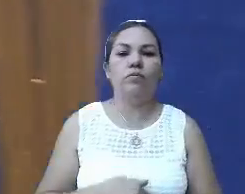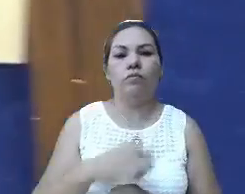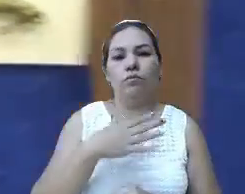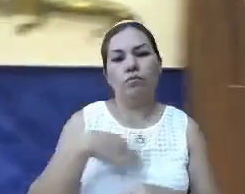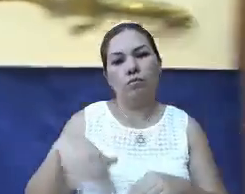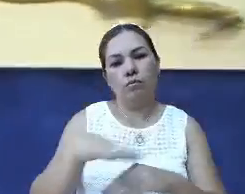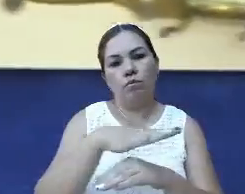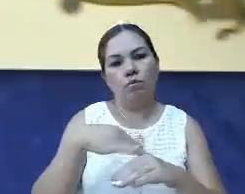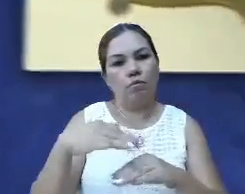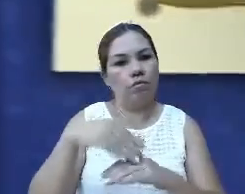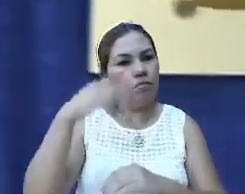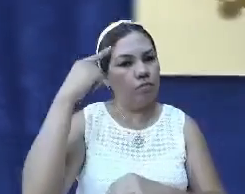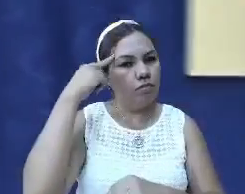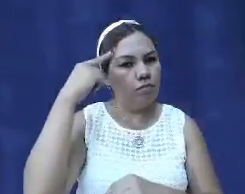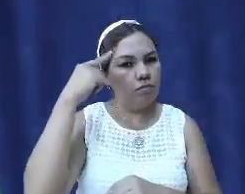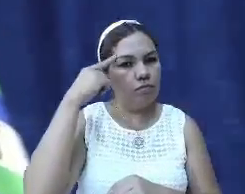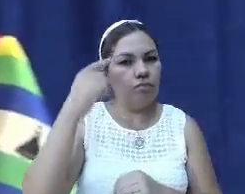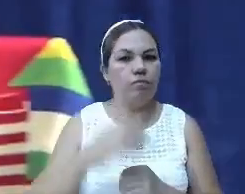mente.